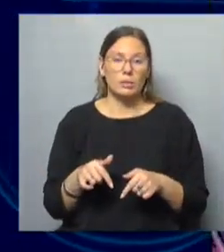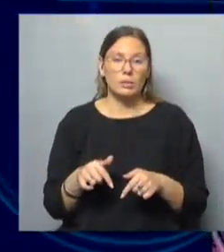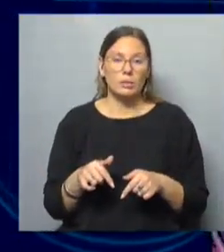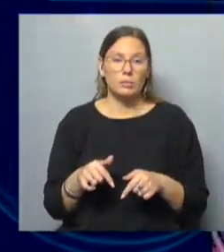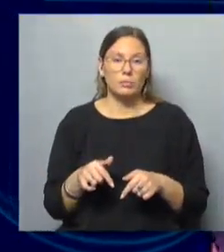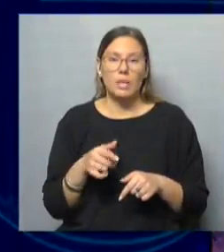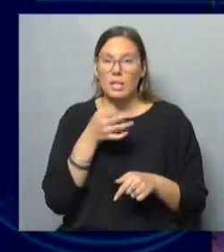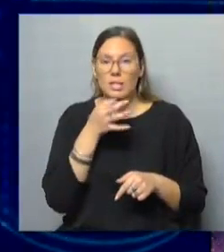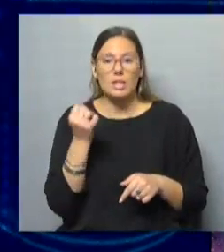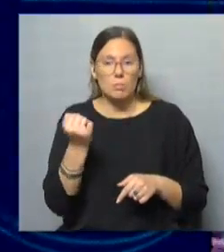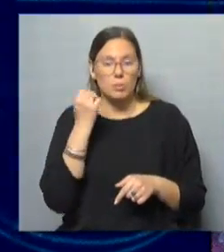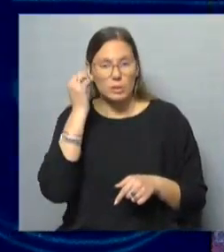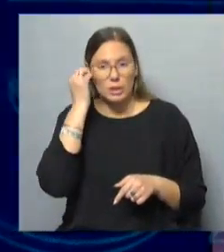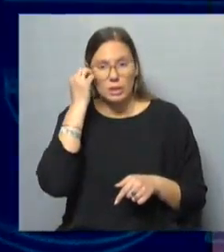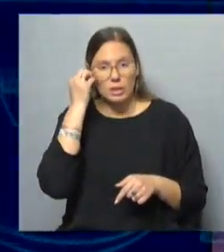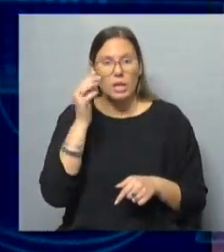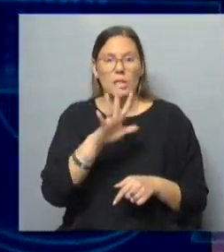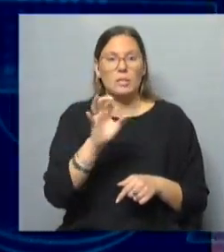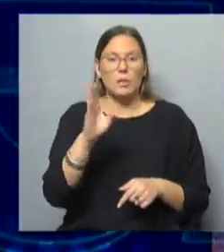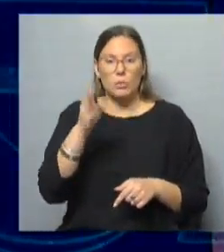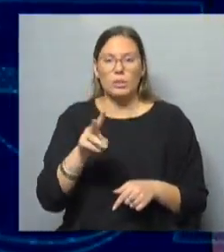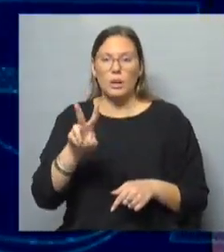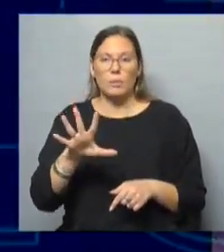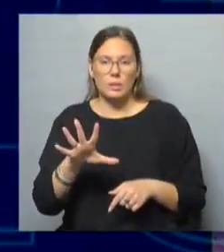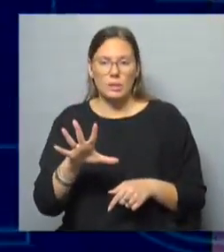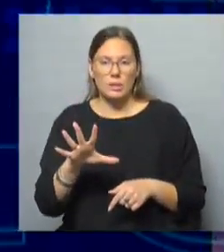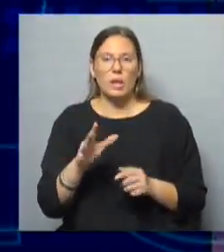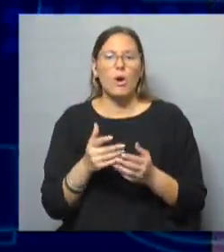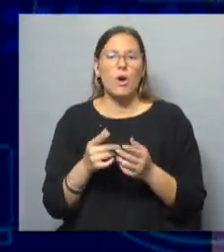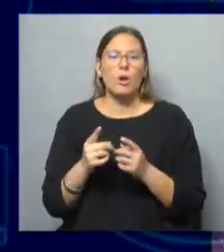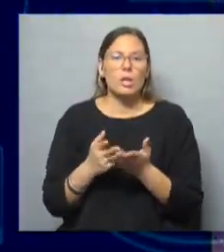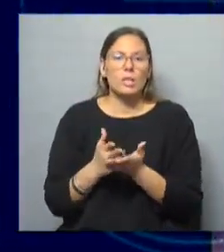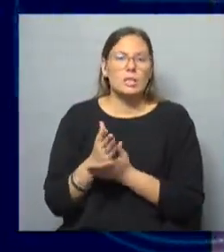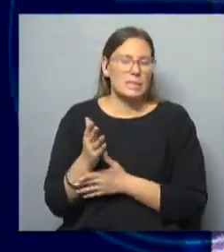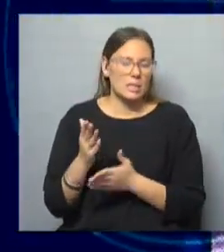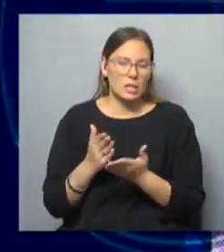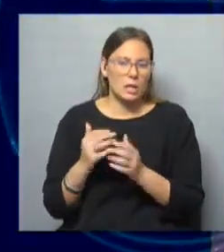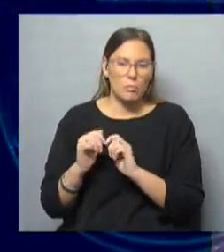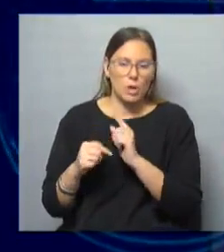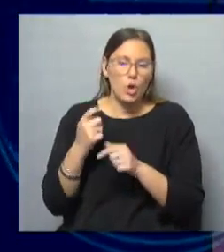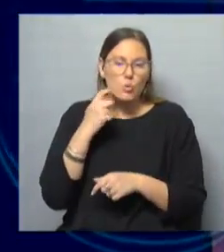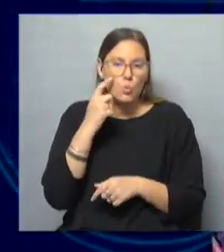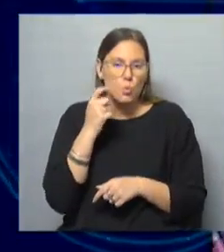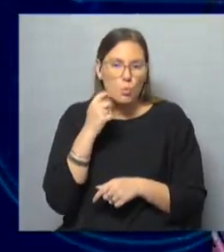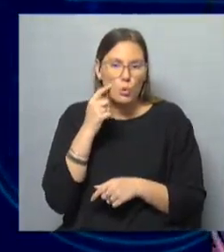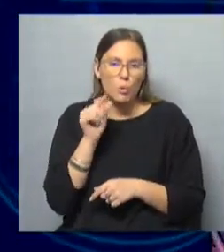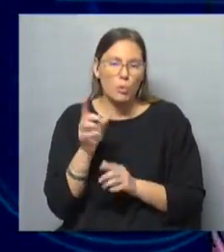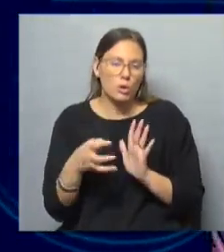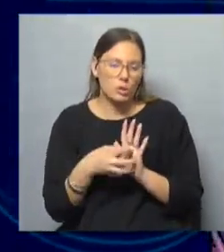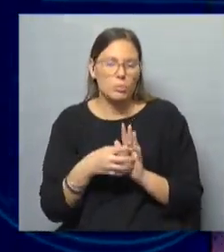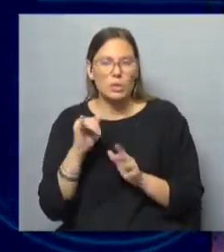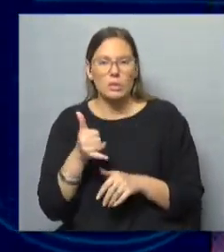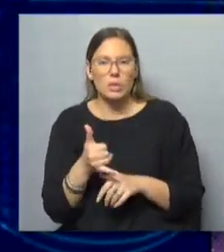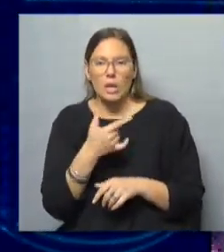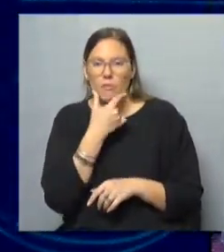decías que es importante, que el 50-25 nos acompaña, y no por casualidad. Esos números, un poco enigmáticos, pero son